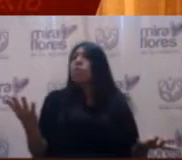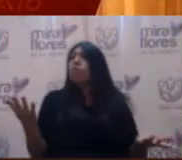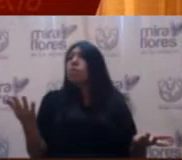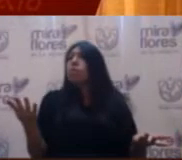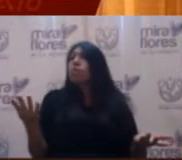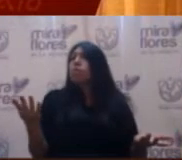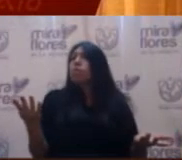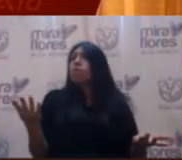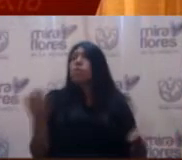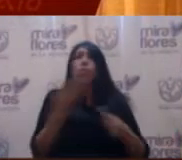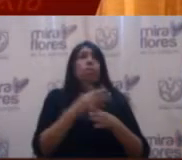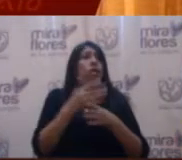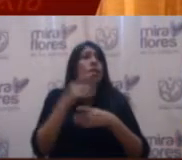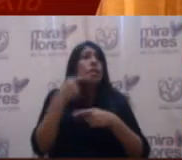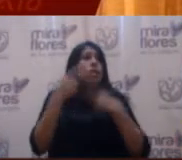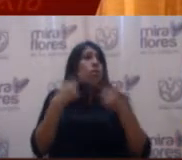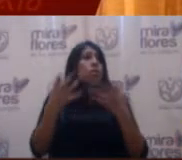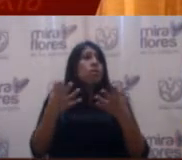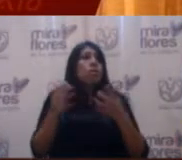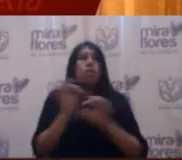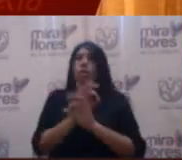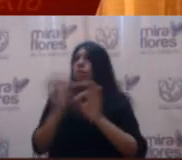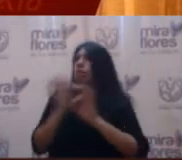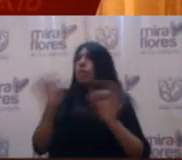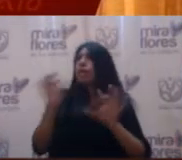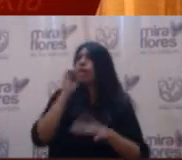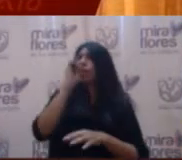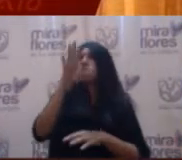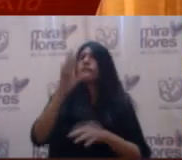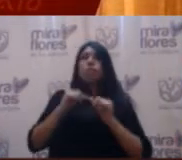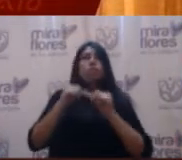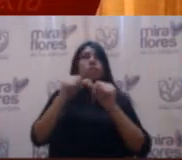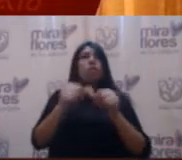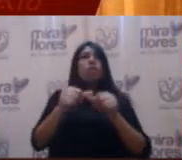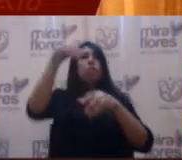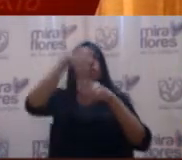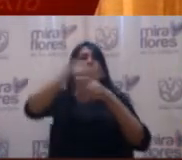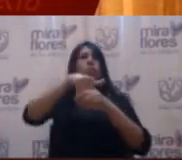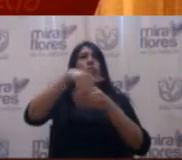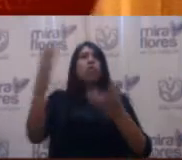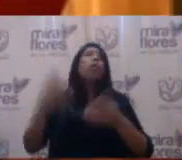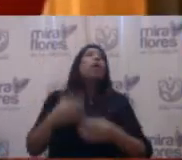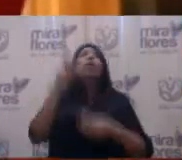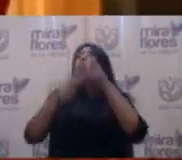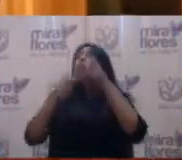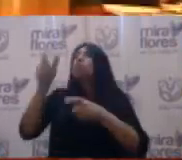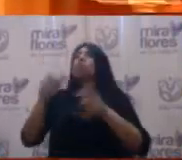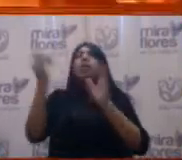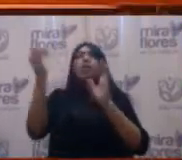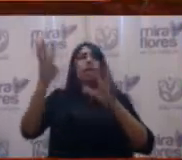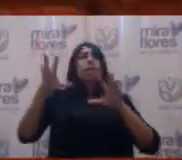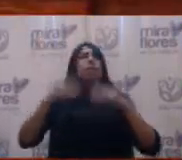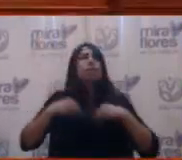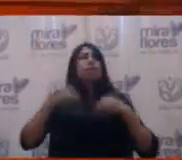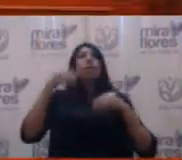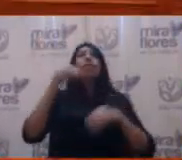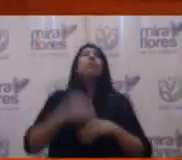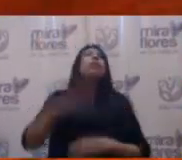punto, no habiendo manifestaciones, procederemos al voto. Aquellos miembros del Consejo que estén a favor, si van a expresarlo en señal de